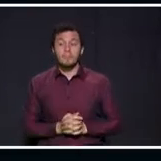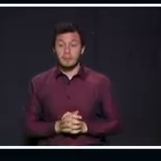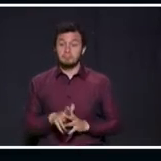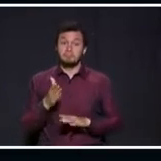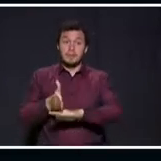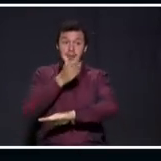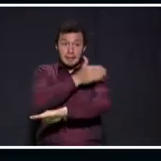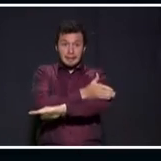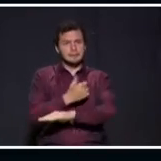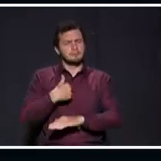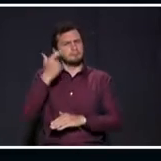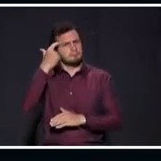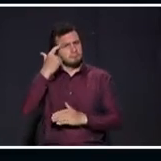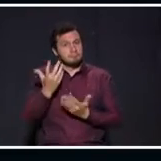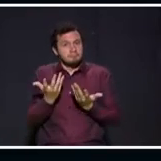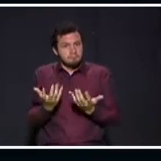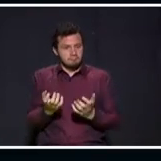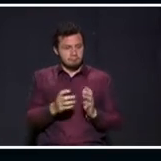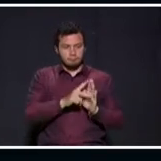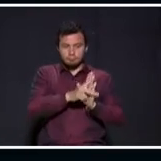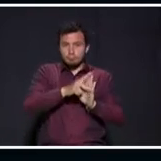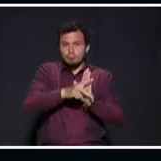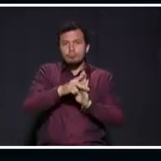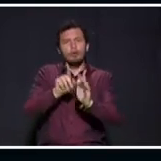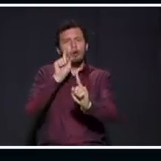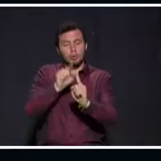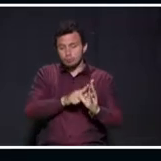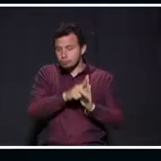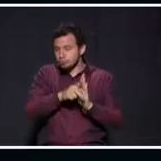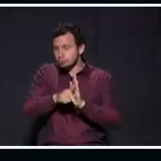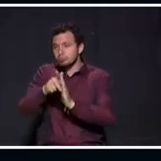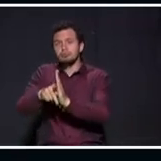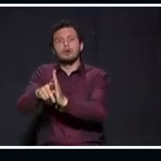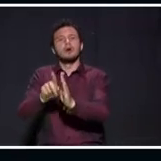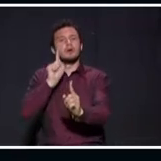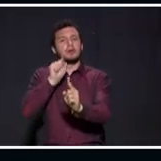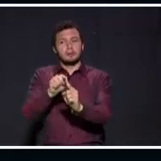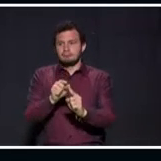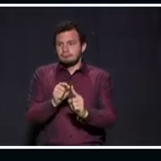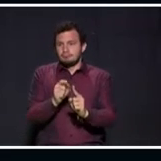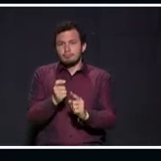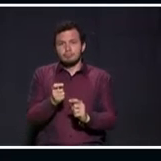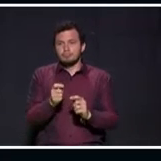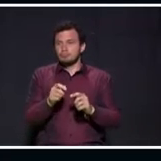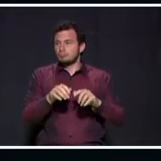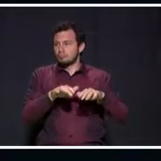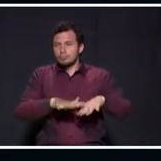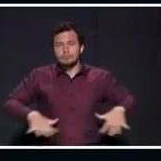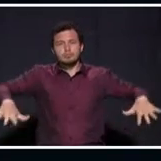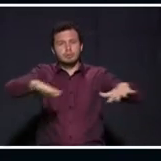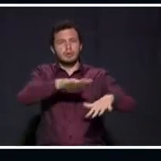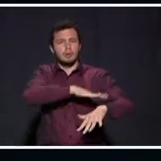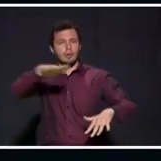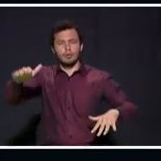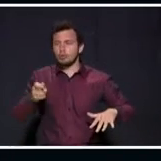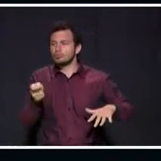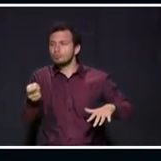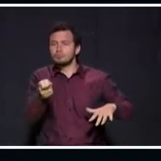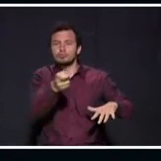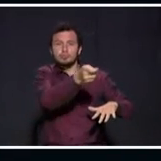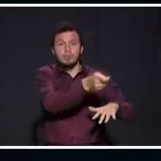ferrocarril y sobre todo ese tren de cercanías el doctor luís pérez ha avanzado le ha afirmado antioquia que hará cierre